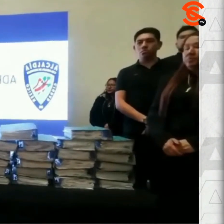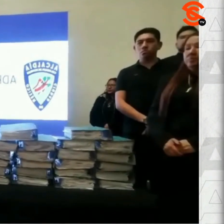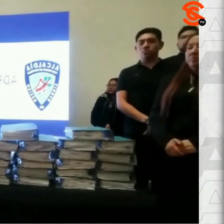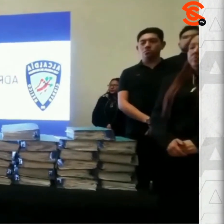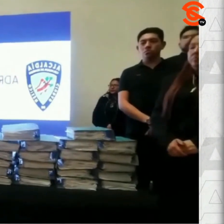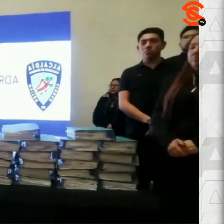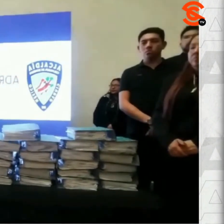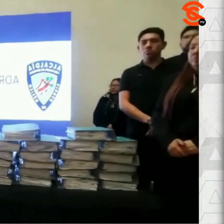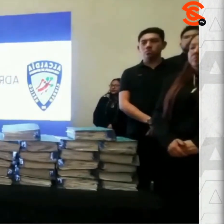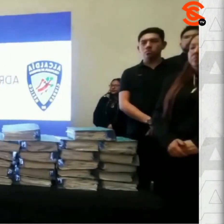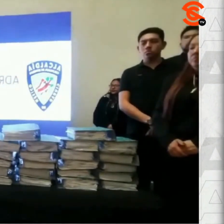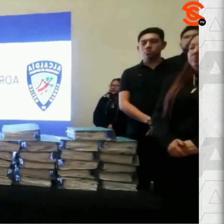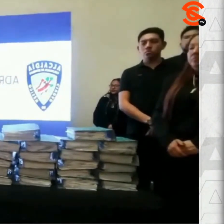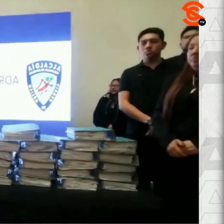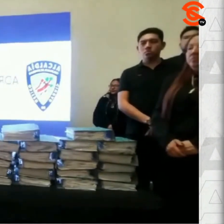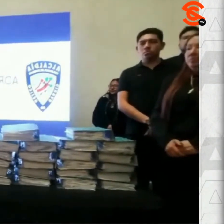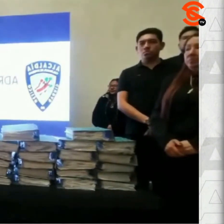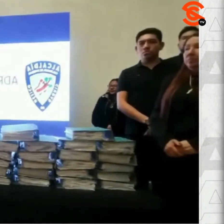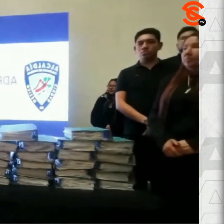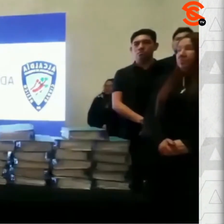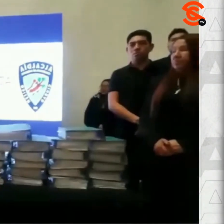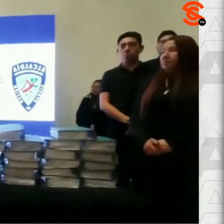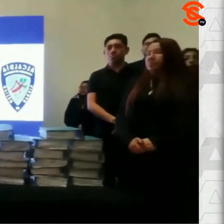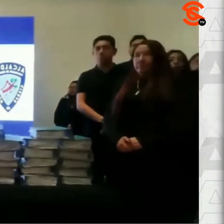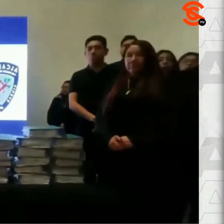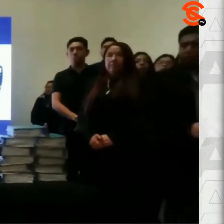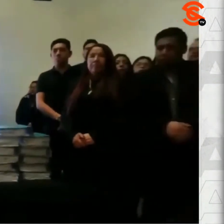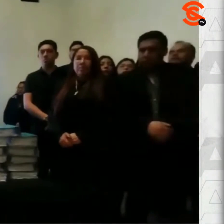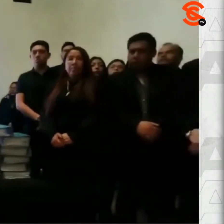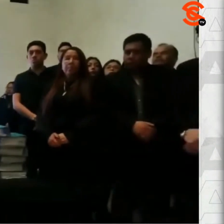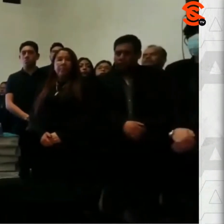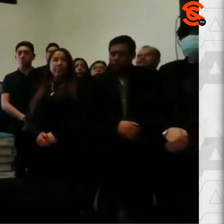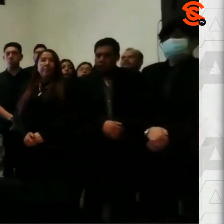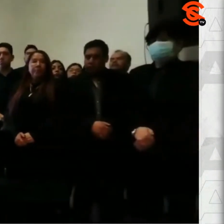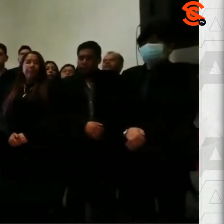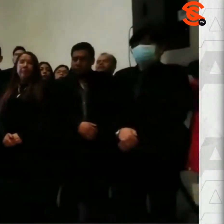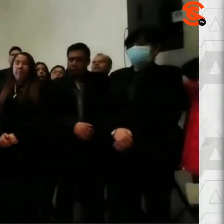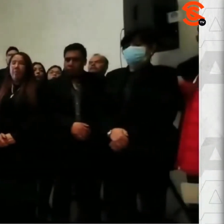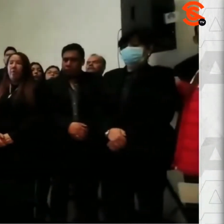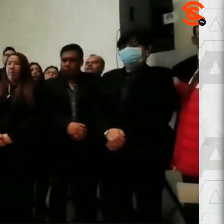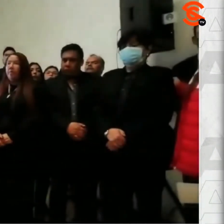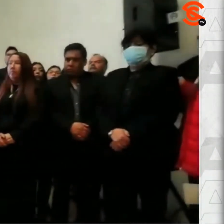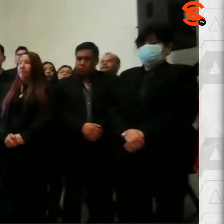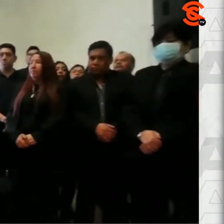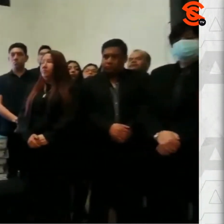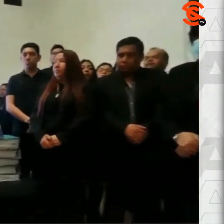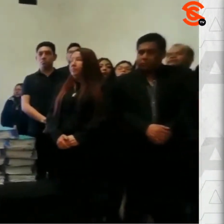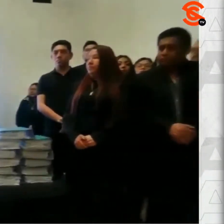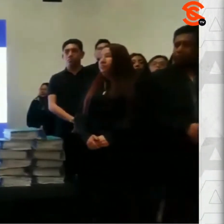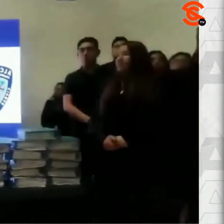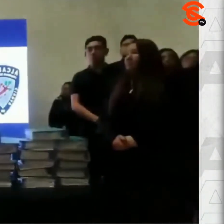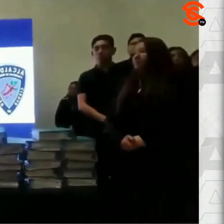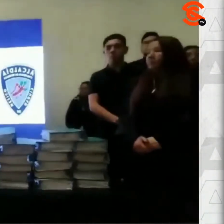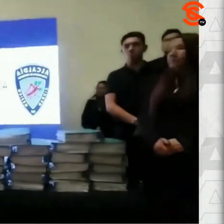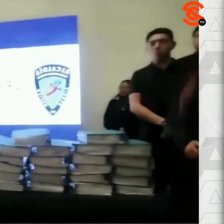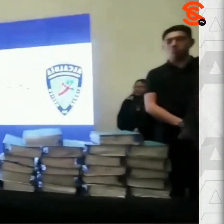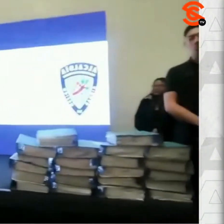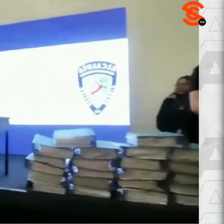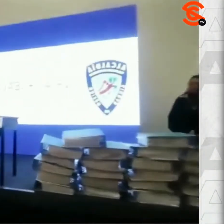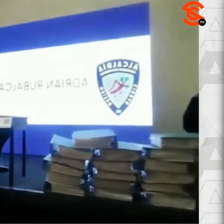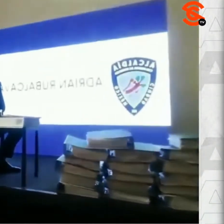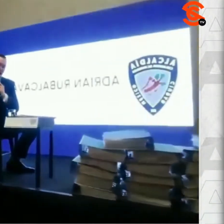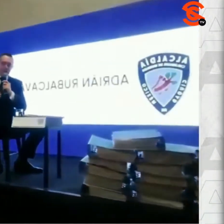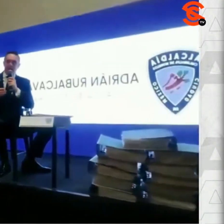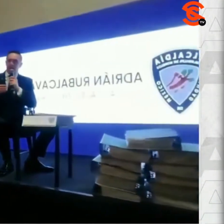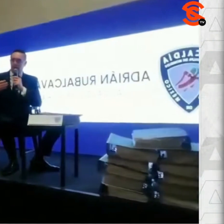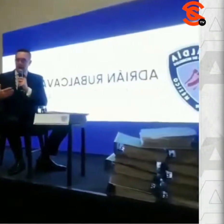manera definitiva el Frente Amplio por la Ciudad de México. Y hemos